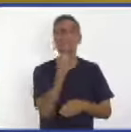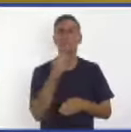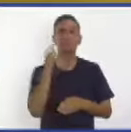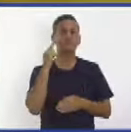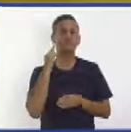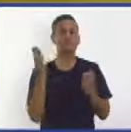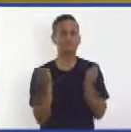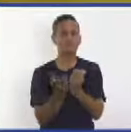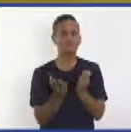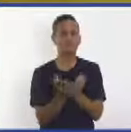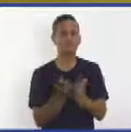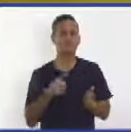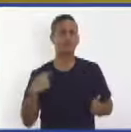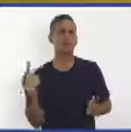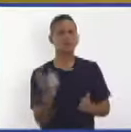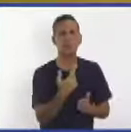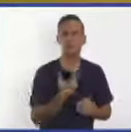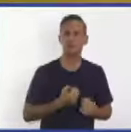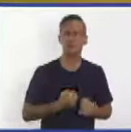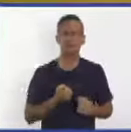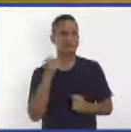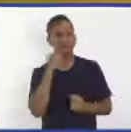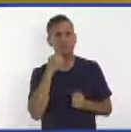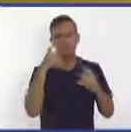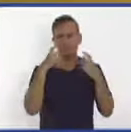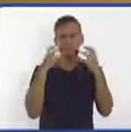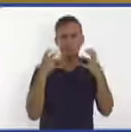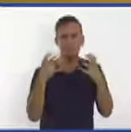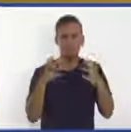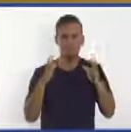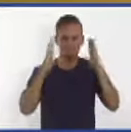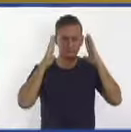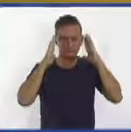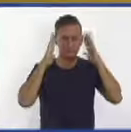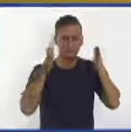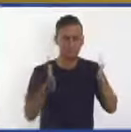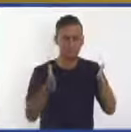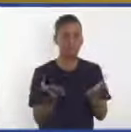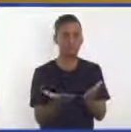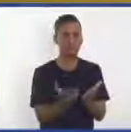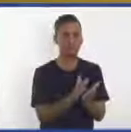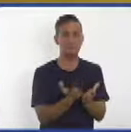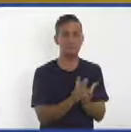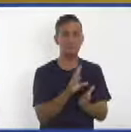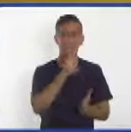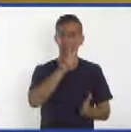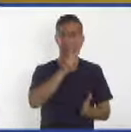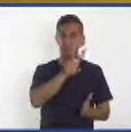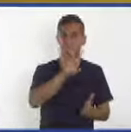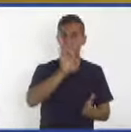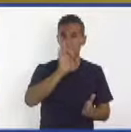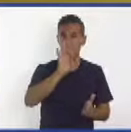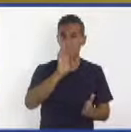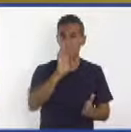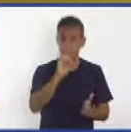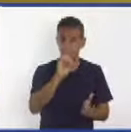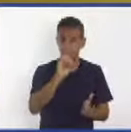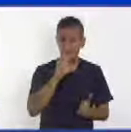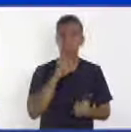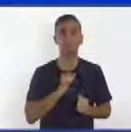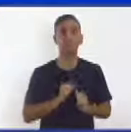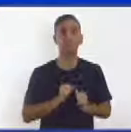estas obras martianas que van a ir estudiando pero nosotros en particular nos interesa que se